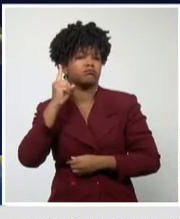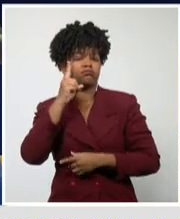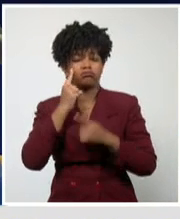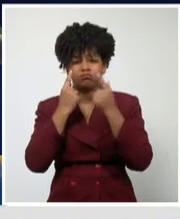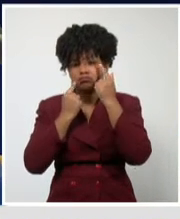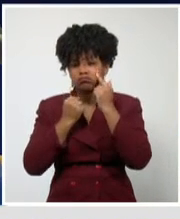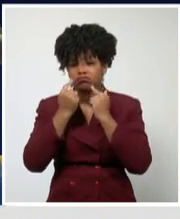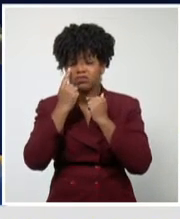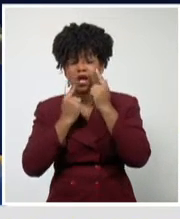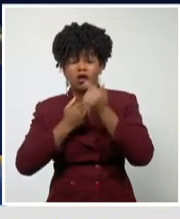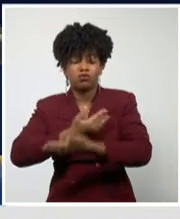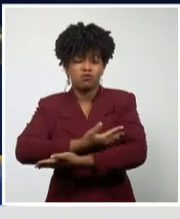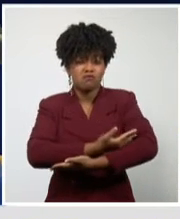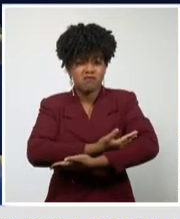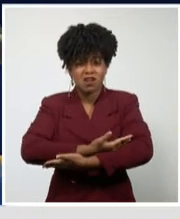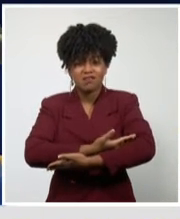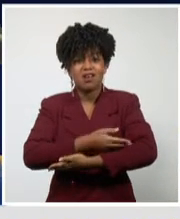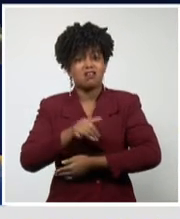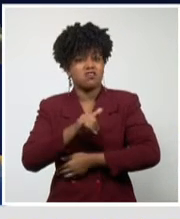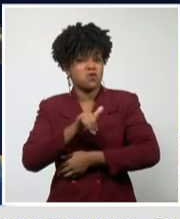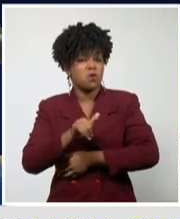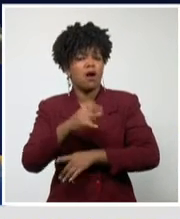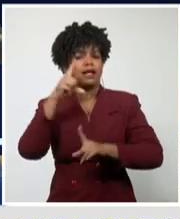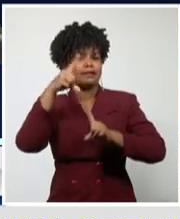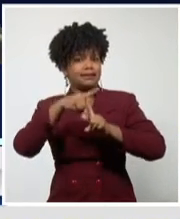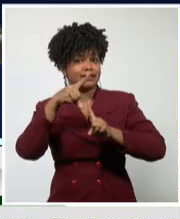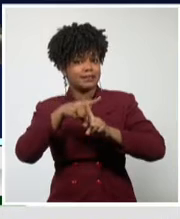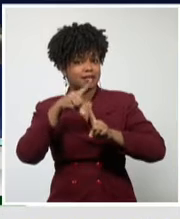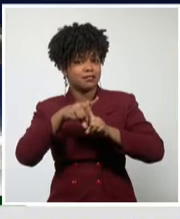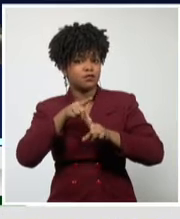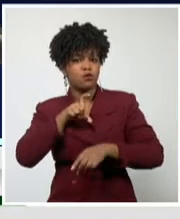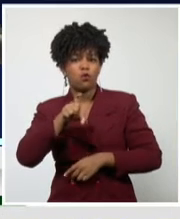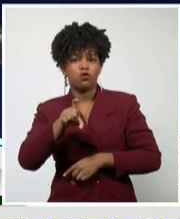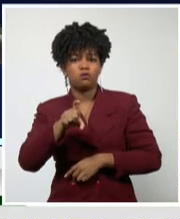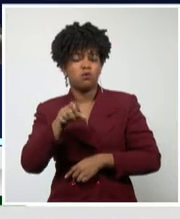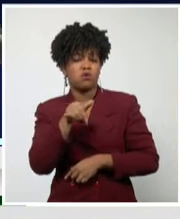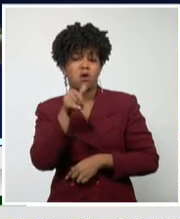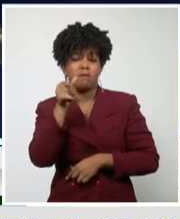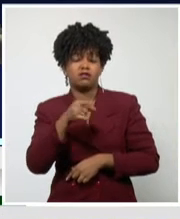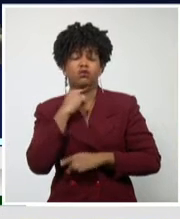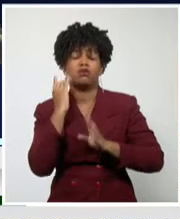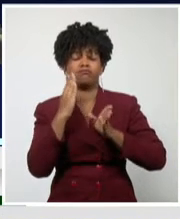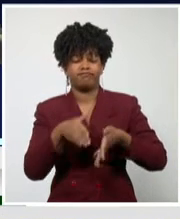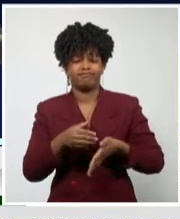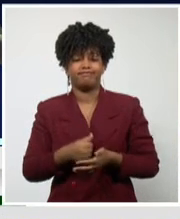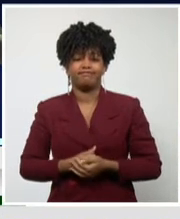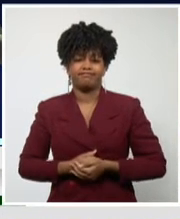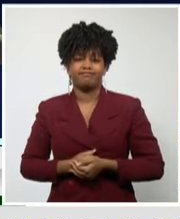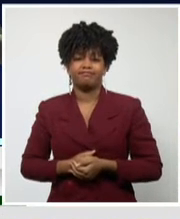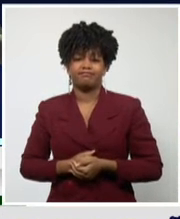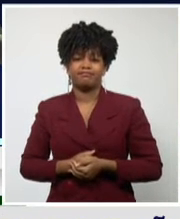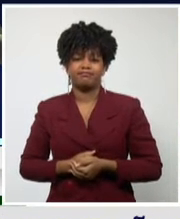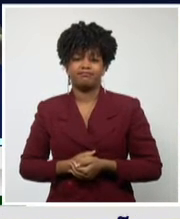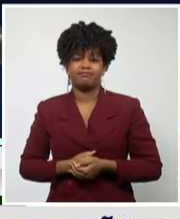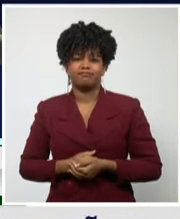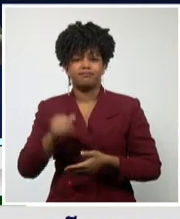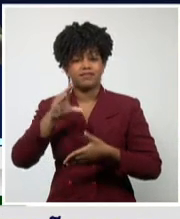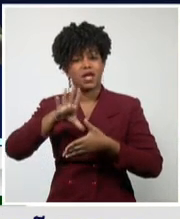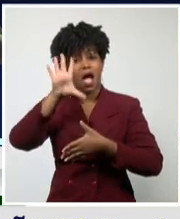bebés recién nacidos y son testigos del último aliento de los moribundos. La región de las Américas